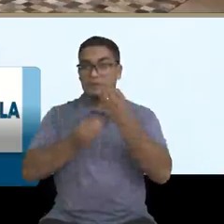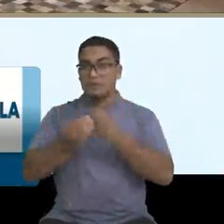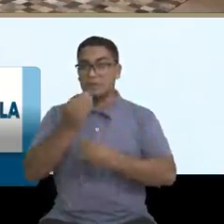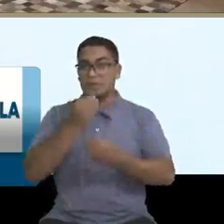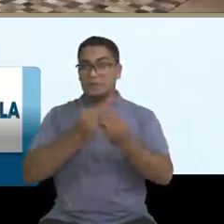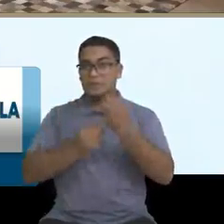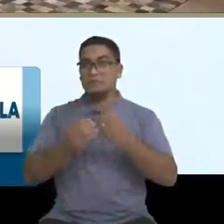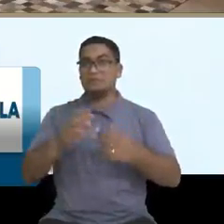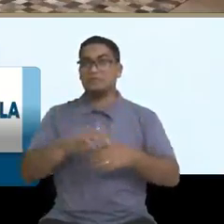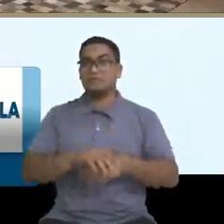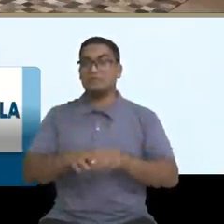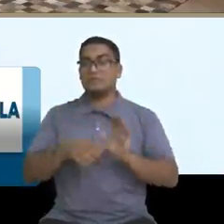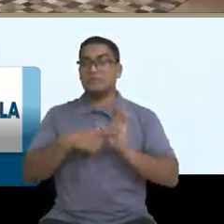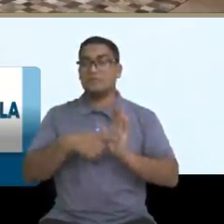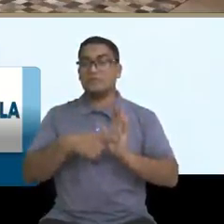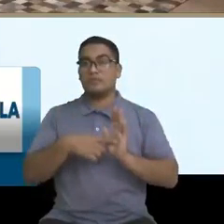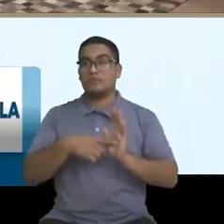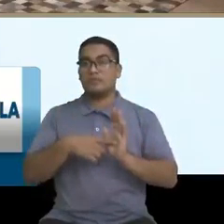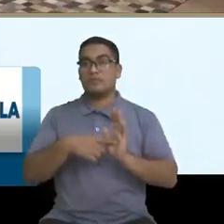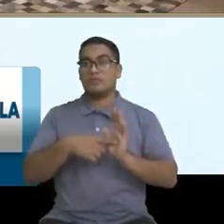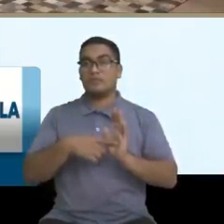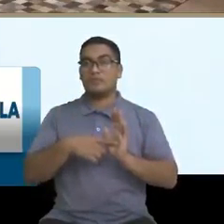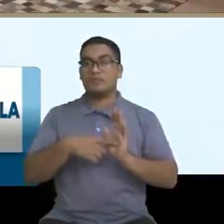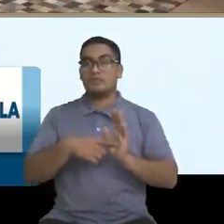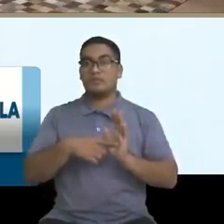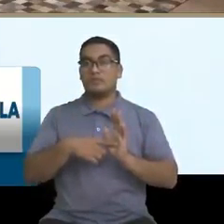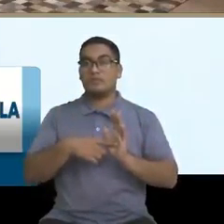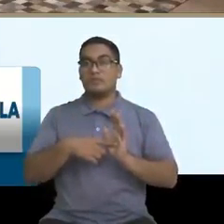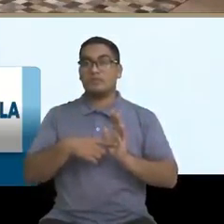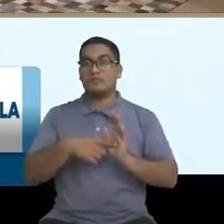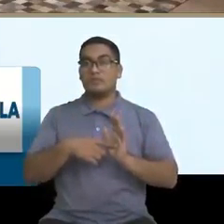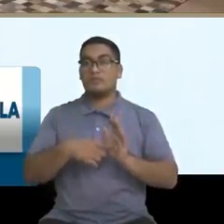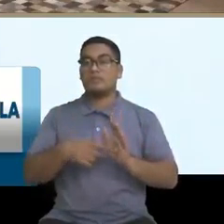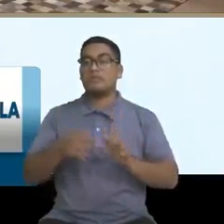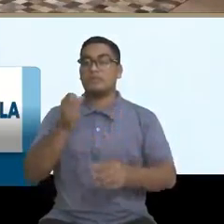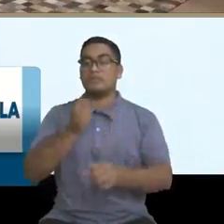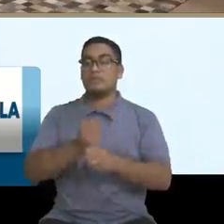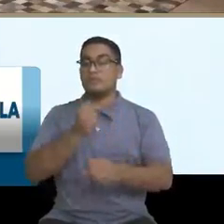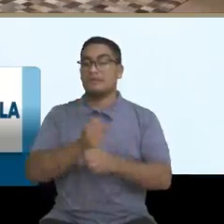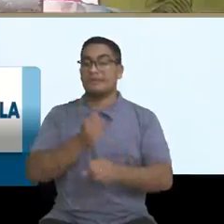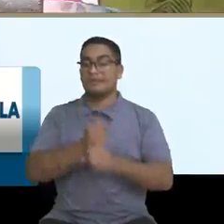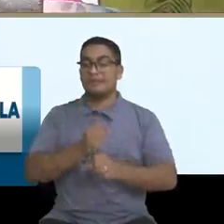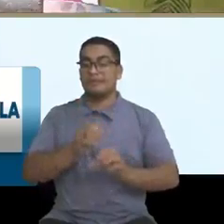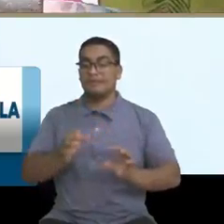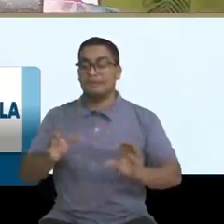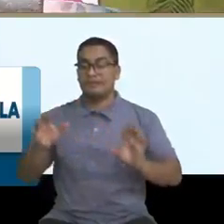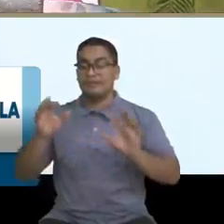de salud comunitarios, algo así, ¿verdad? ESAF significa. Eso se lleva en conjunto.